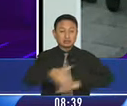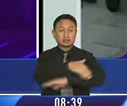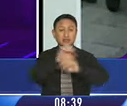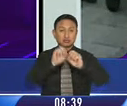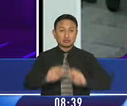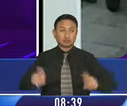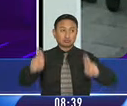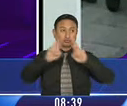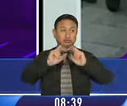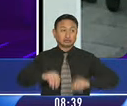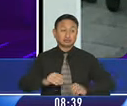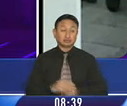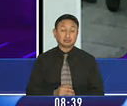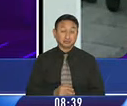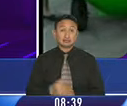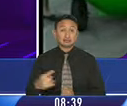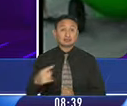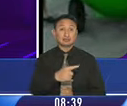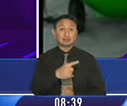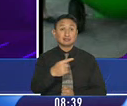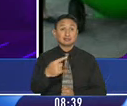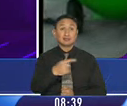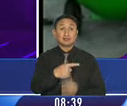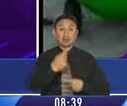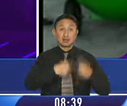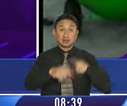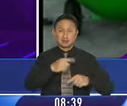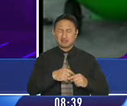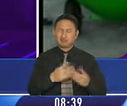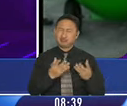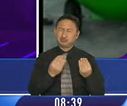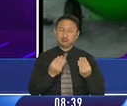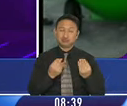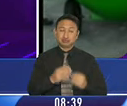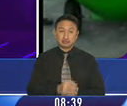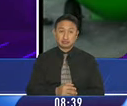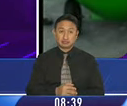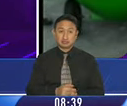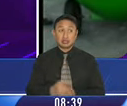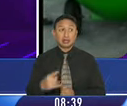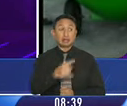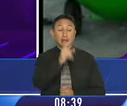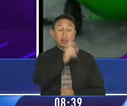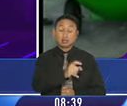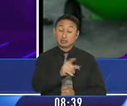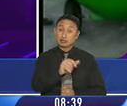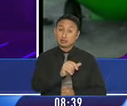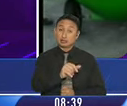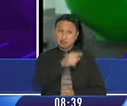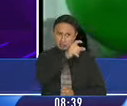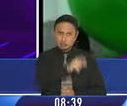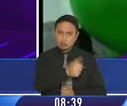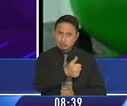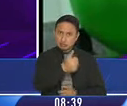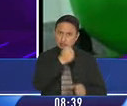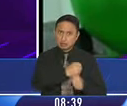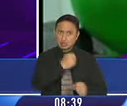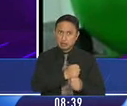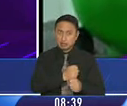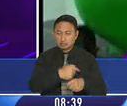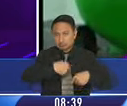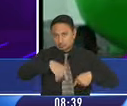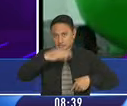denominó una vez el hipercentro, lleno de este tipo de comercios. Y no es que estamos contra la gente honrada, porque es gente honrada que lleva